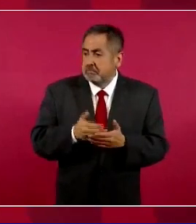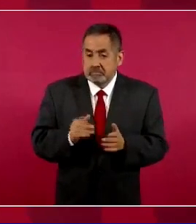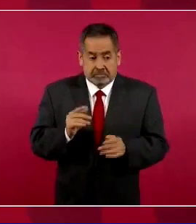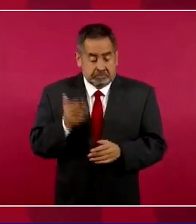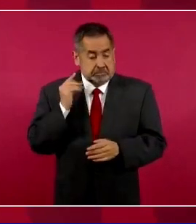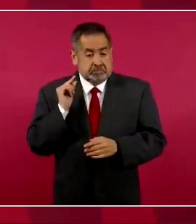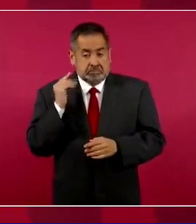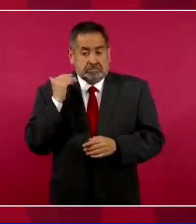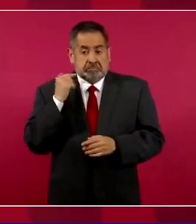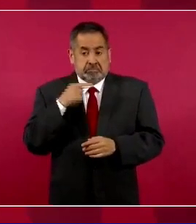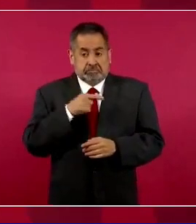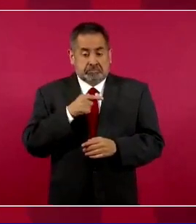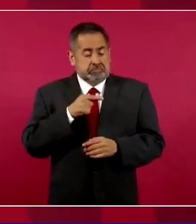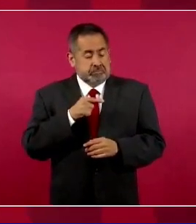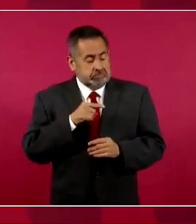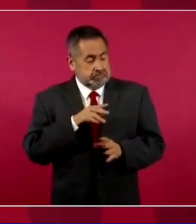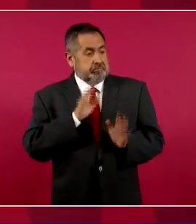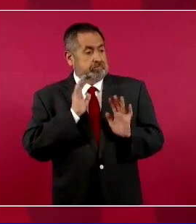que empezó a